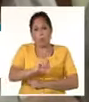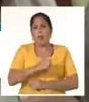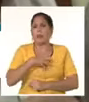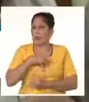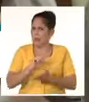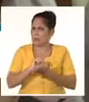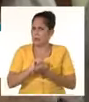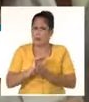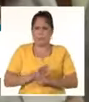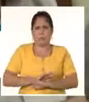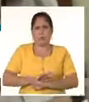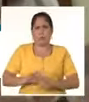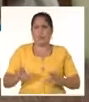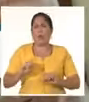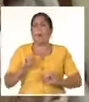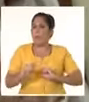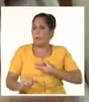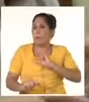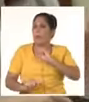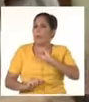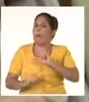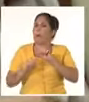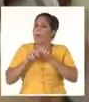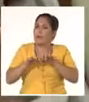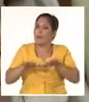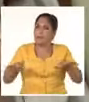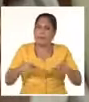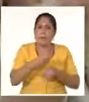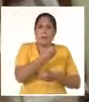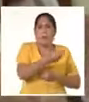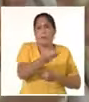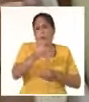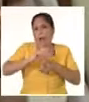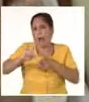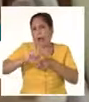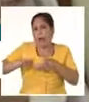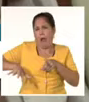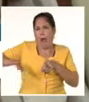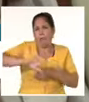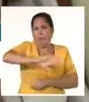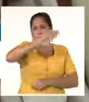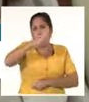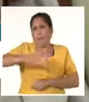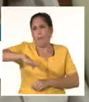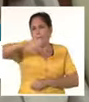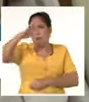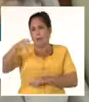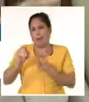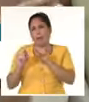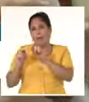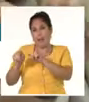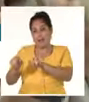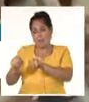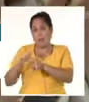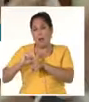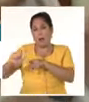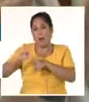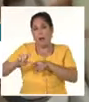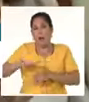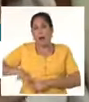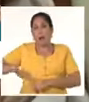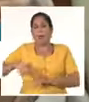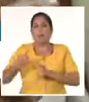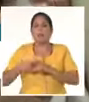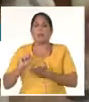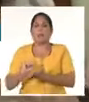después lo que queda ya es los ramales hacia la montañas hacia las montañas las zona las zonas más alejadas y los servicios y las